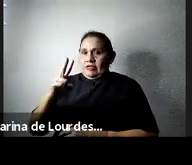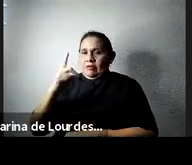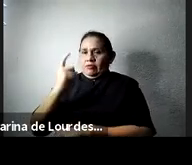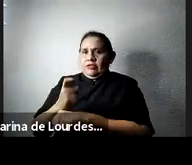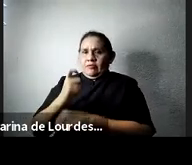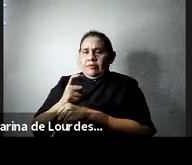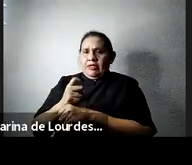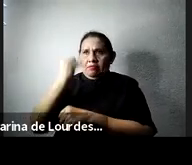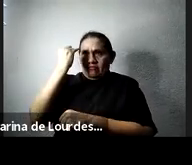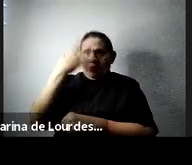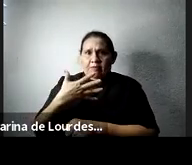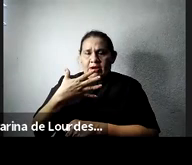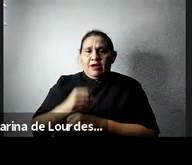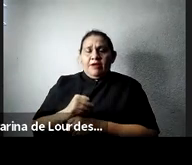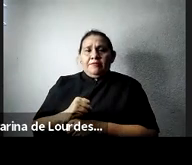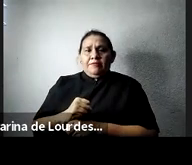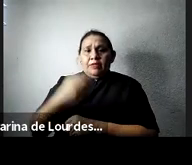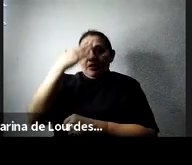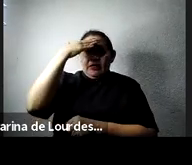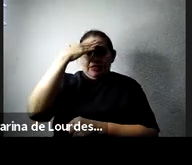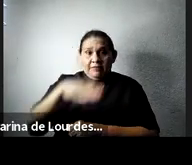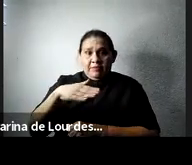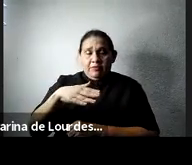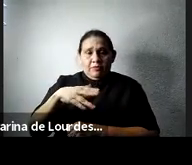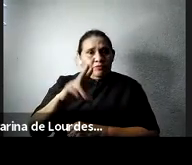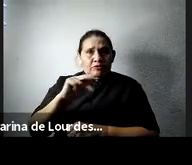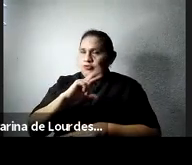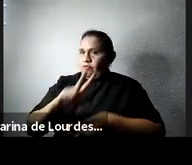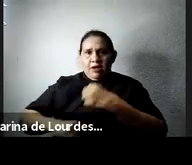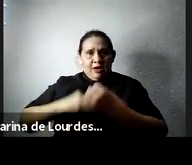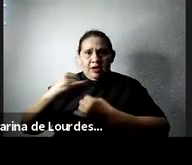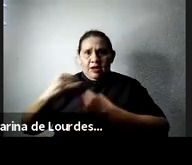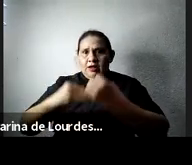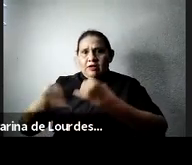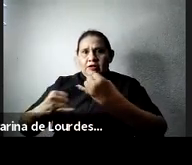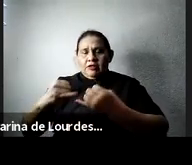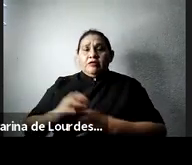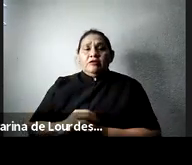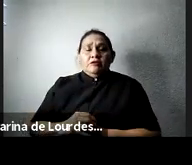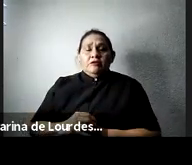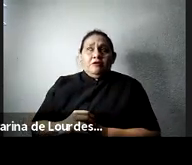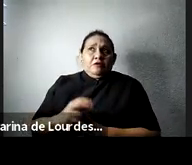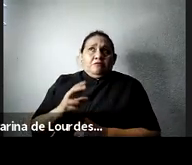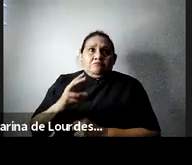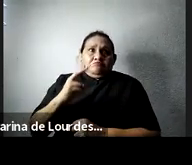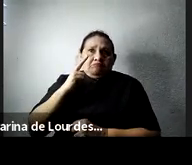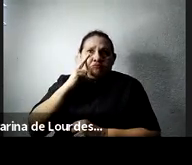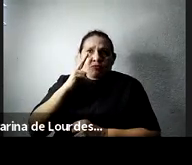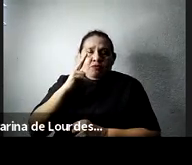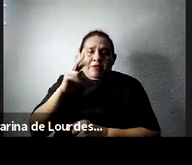imagen, pues también, o sea, sabemos que no se va a dirigir, pues esa persona no ve